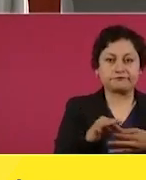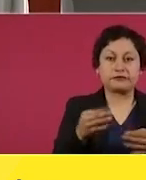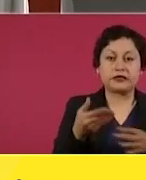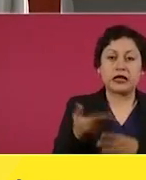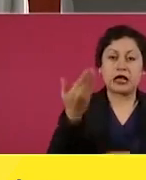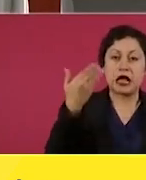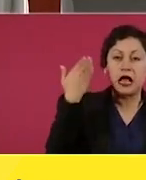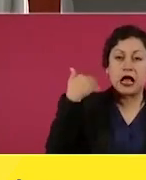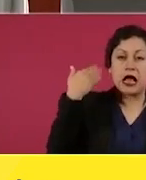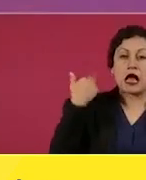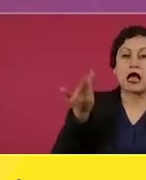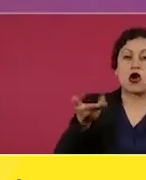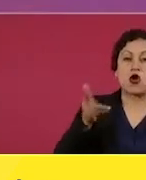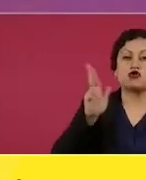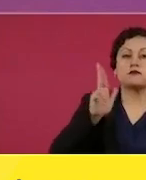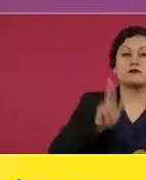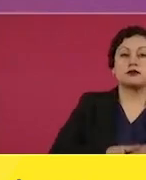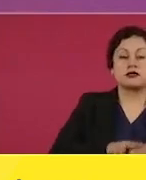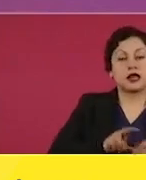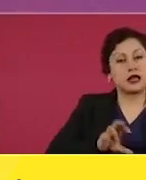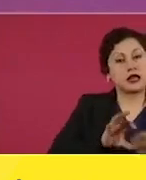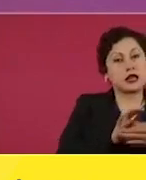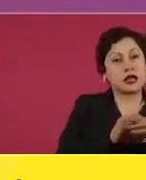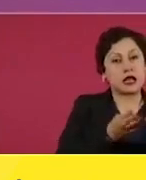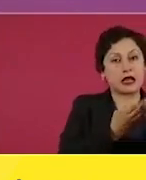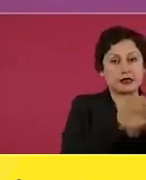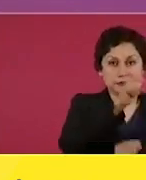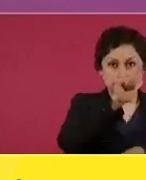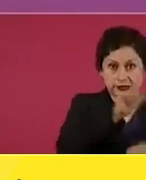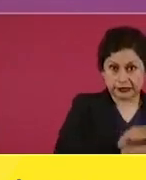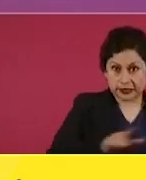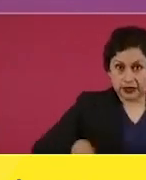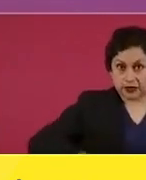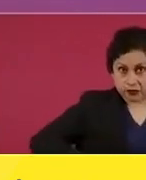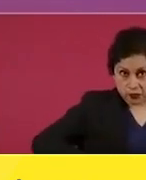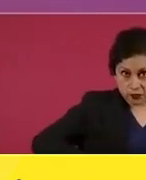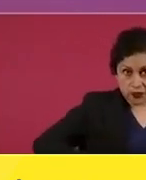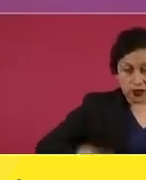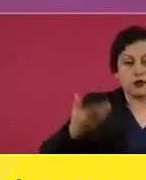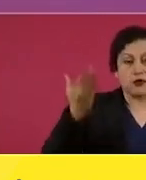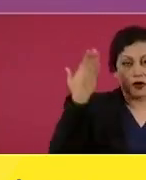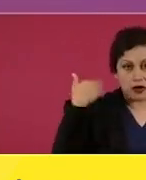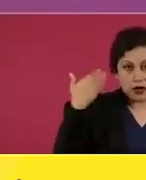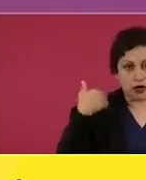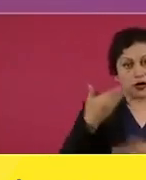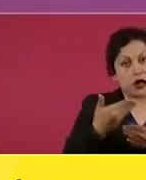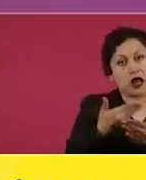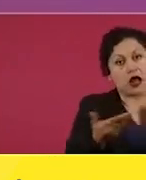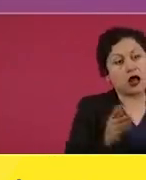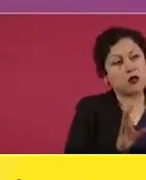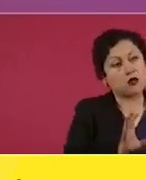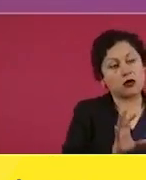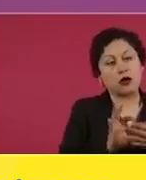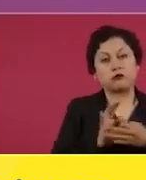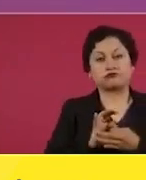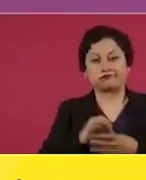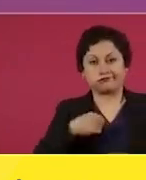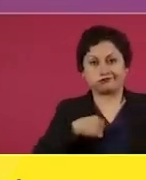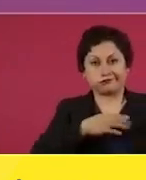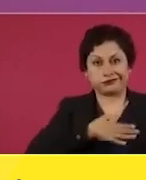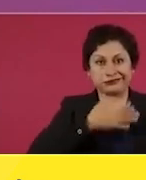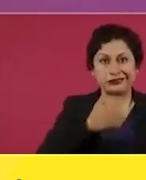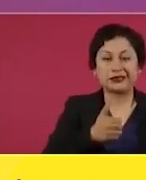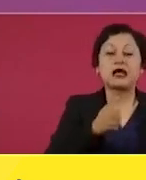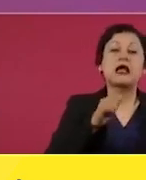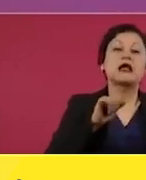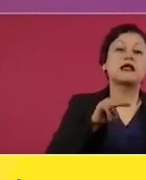marginación. Ahora bien, vale la pena recalcar que según el presidente López Obrador, se está justificando estas contrataciones de médicos cubanos, no